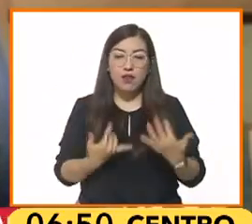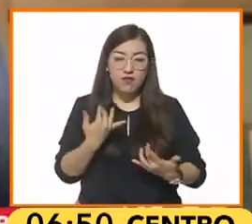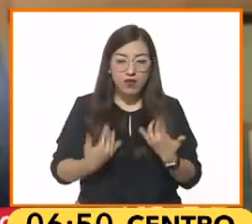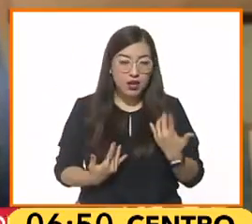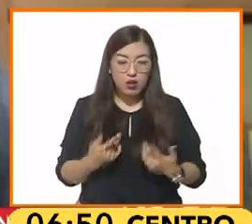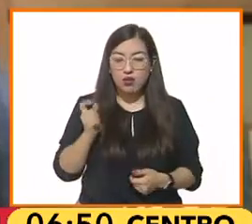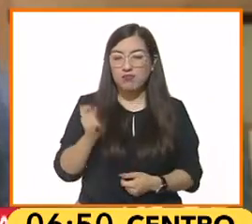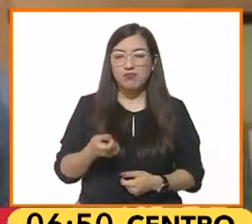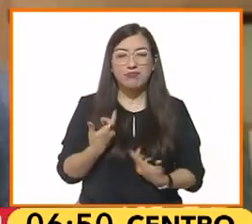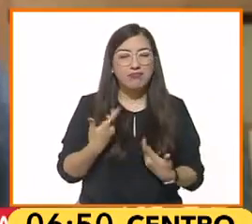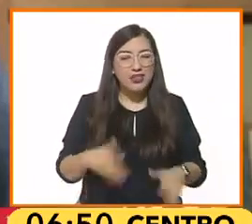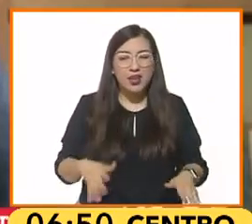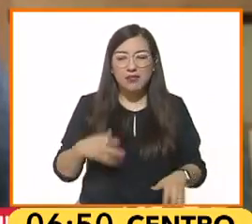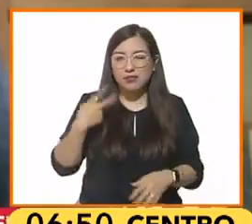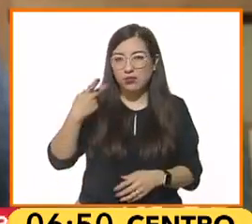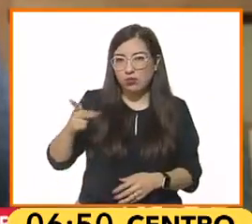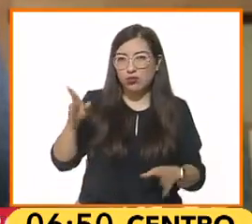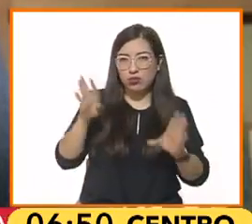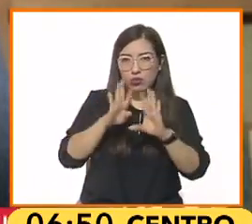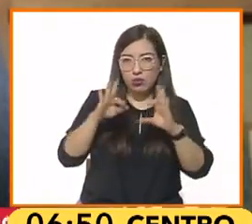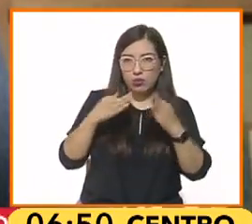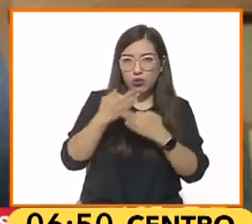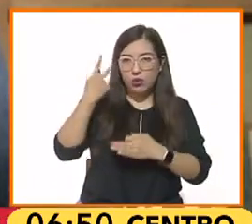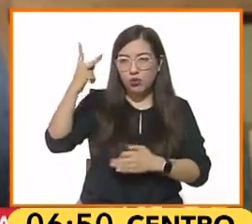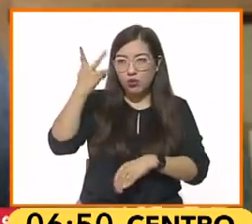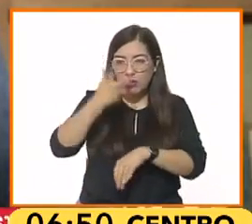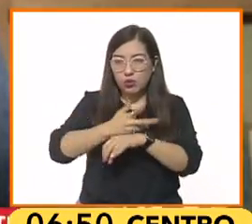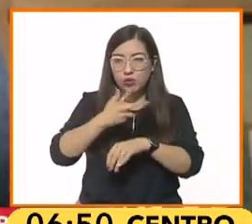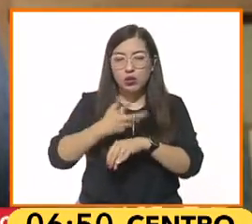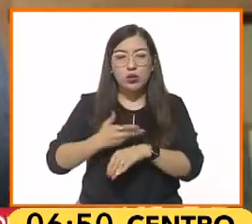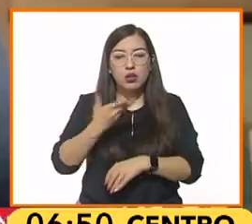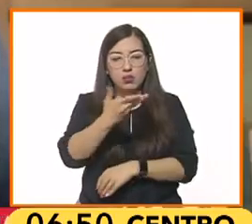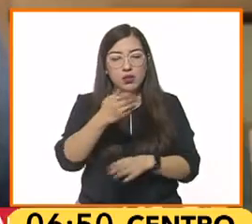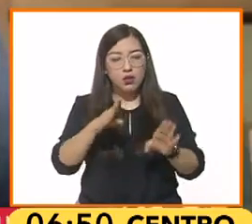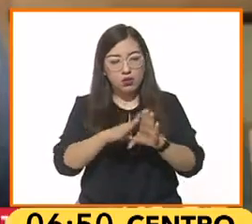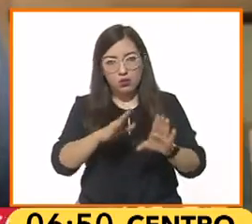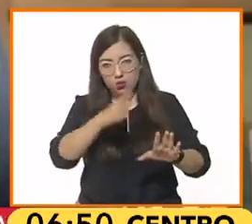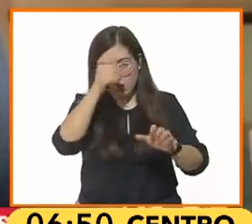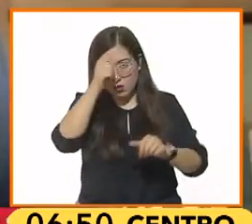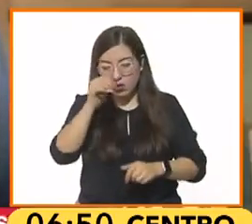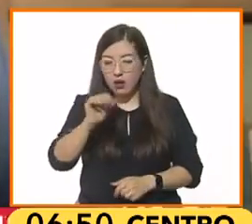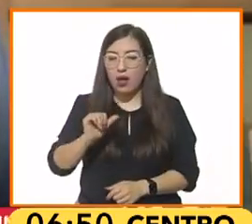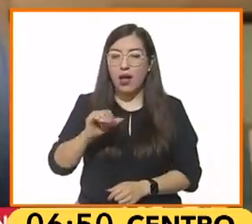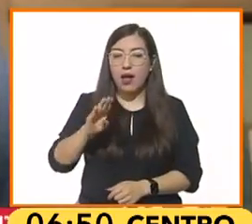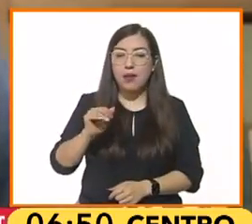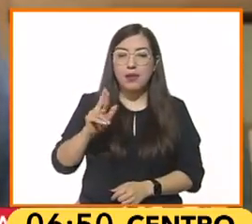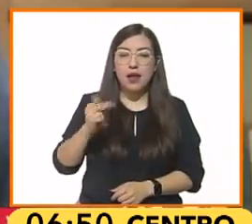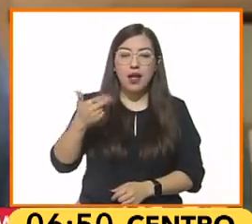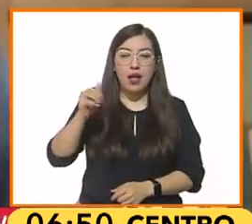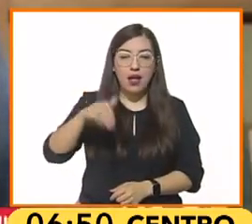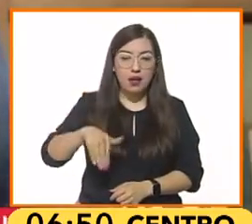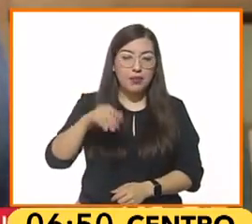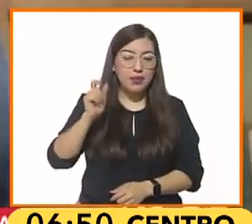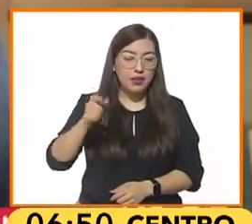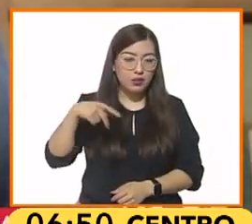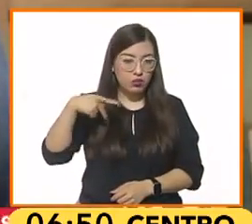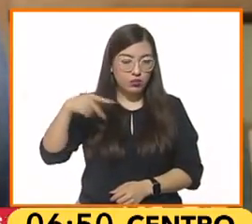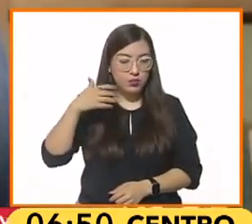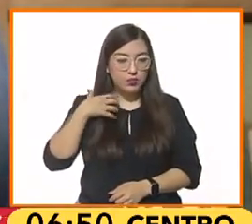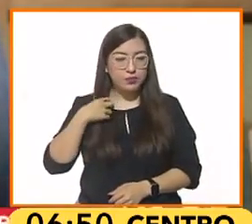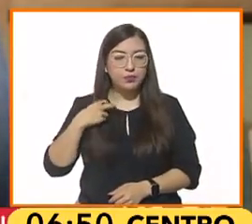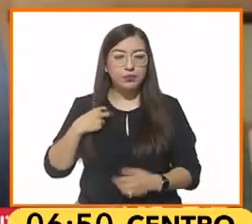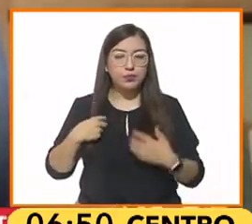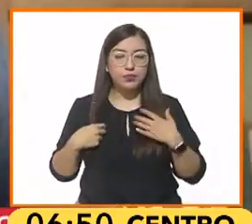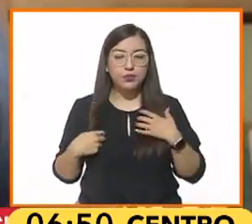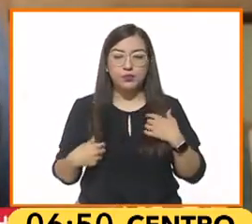las condiciones que pide Estados Unidos con los acuerdos de Abraham, con la reconstrucción, donde Estados Unidos no es que